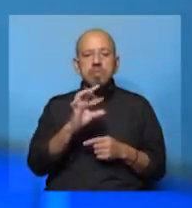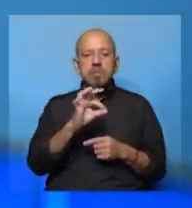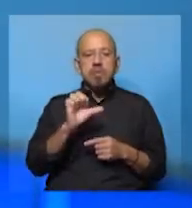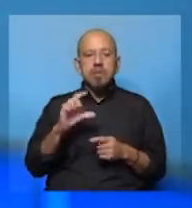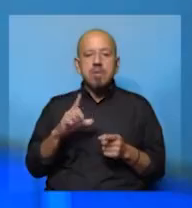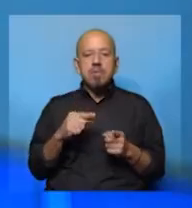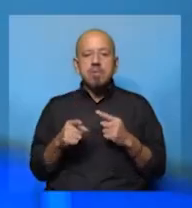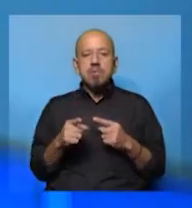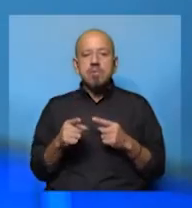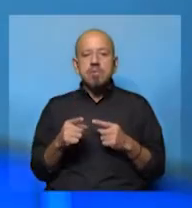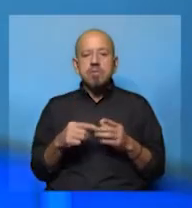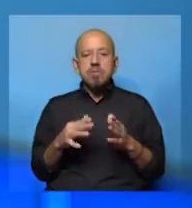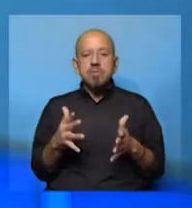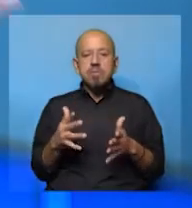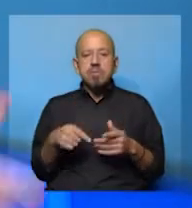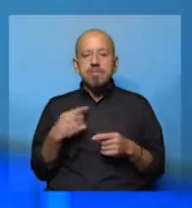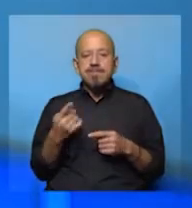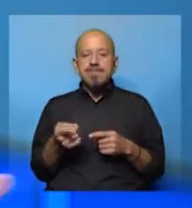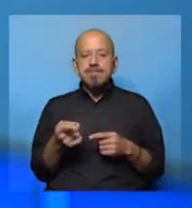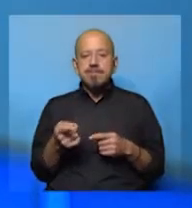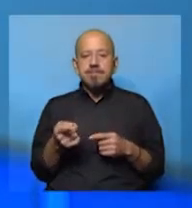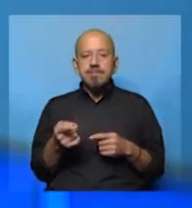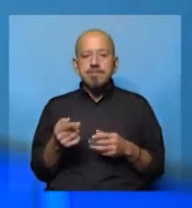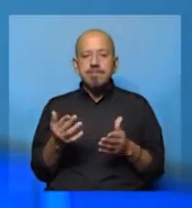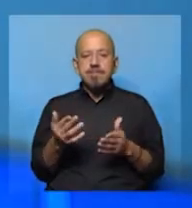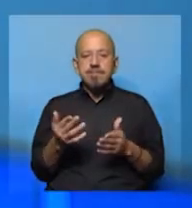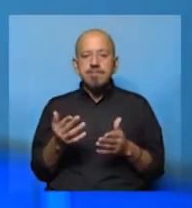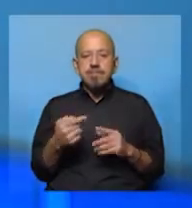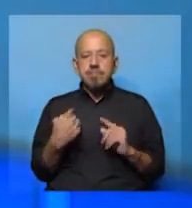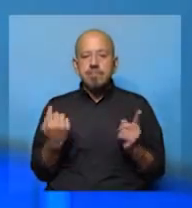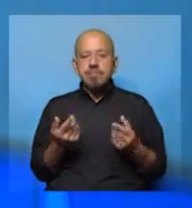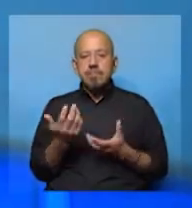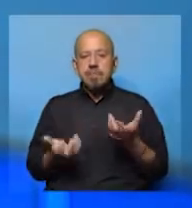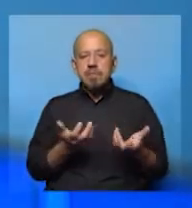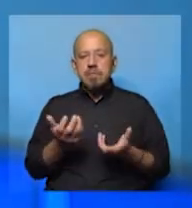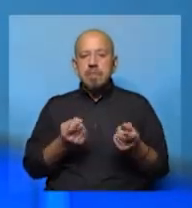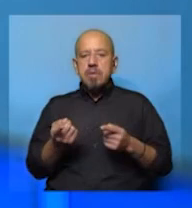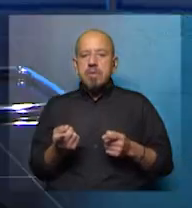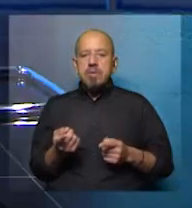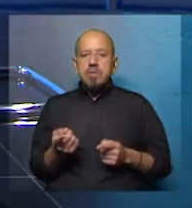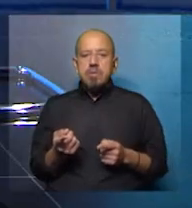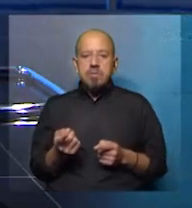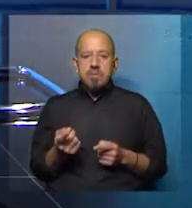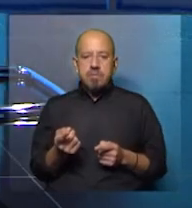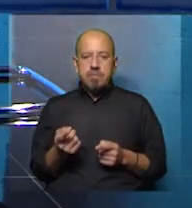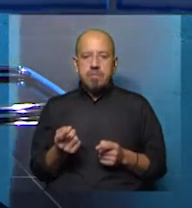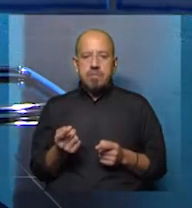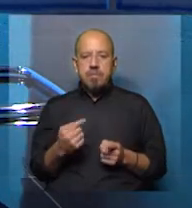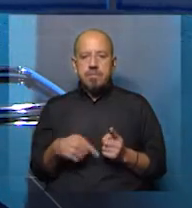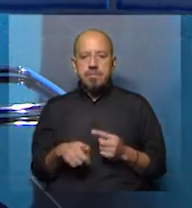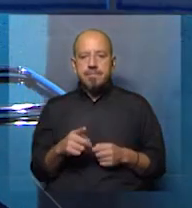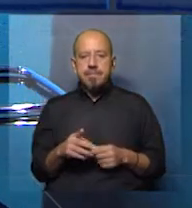personas unos pelando y otros haciendo un fueguito para para cocinar en la olla se entiende entonces